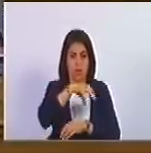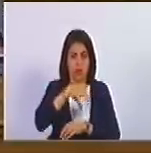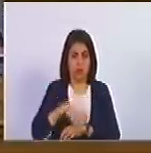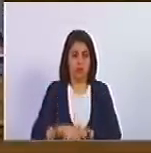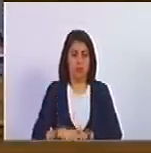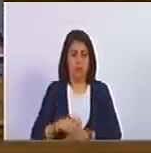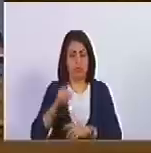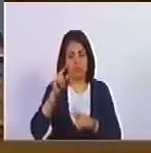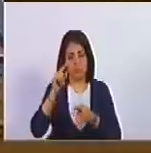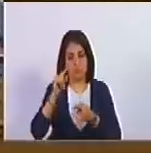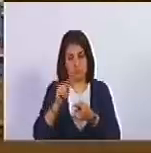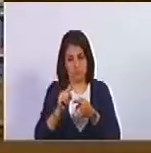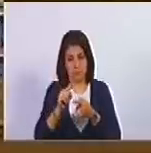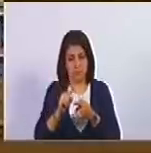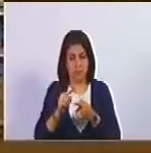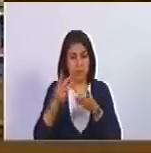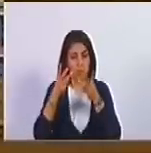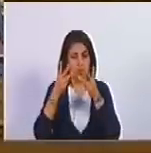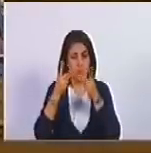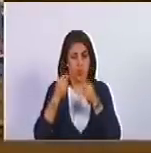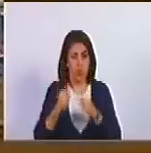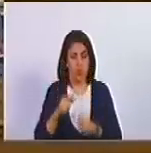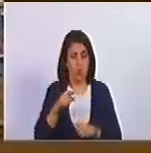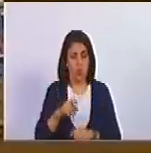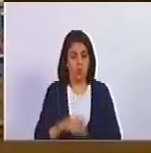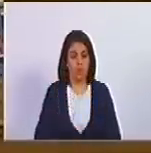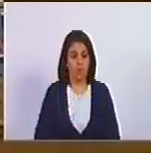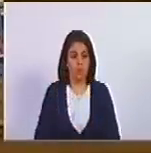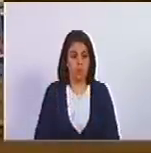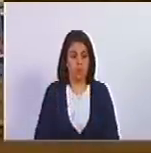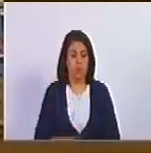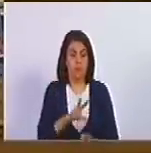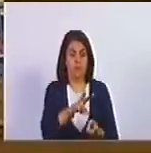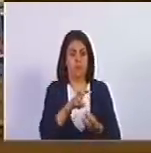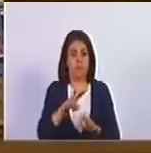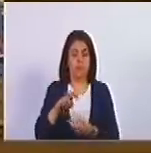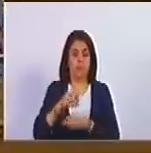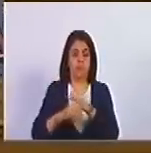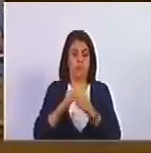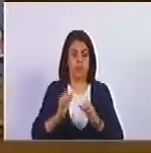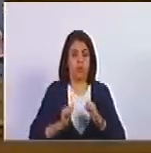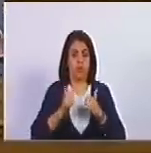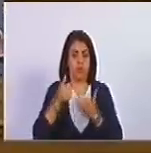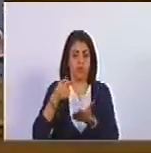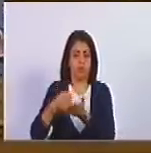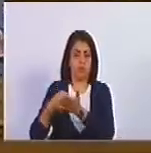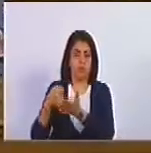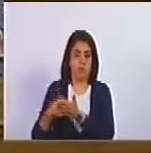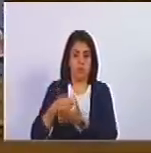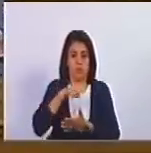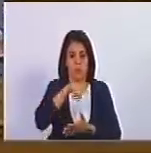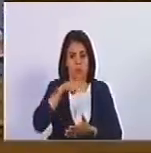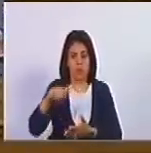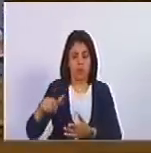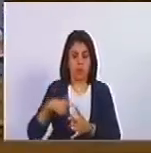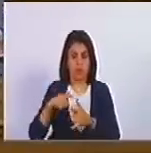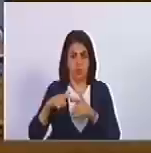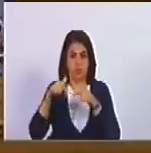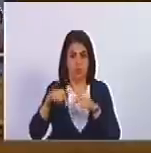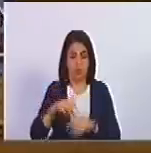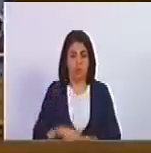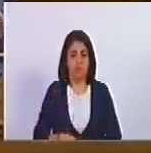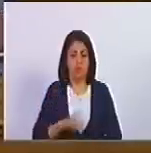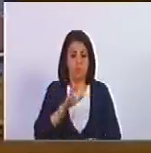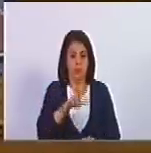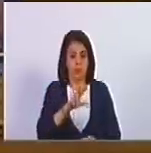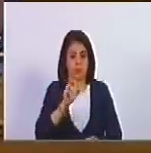Se disminuye, de hecho, la cantidad de impuestos que van a empezar a pagar las ciudadanas y los ciudadanos en